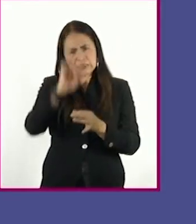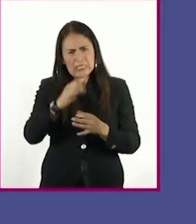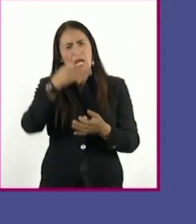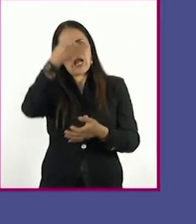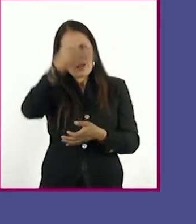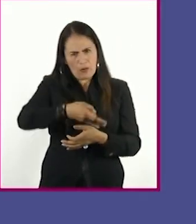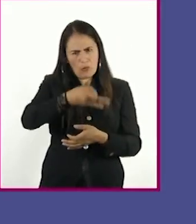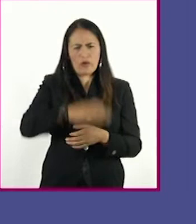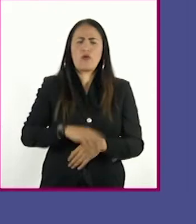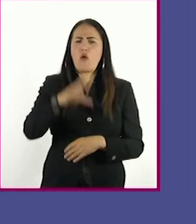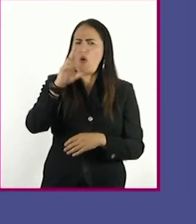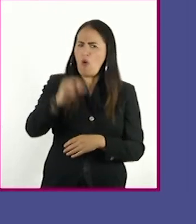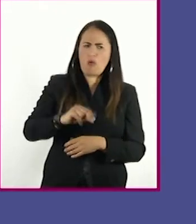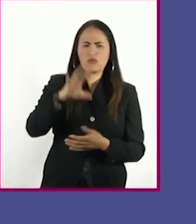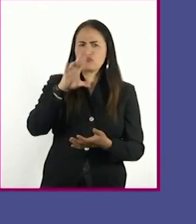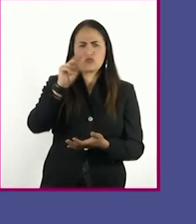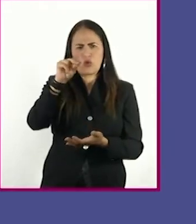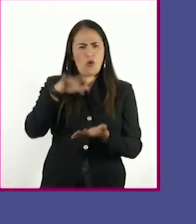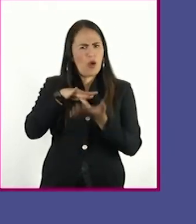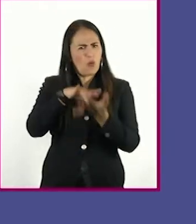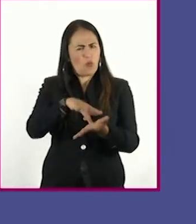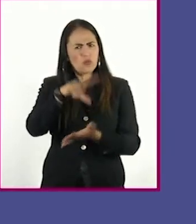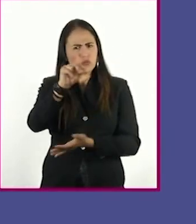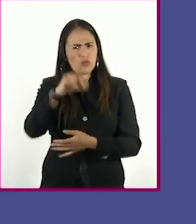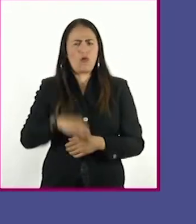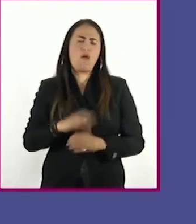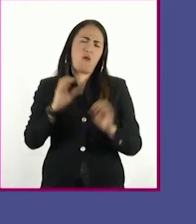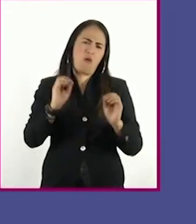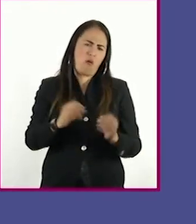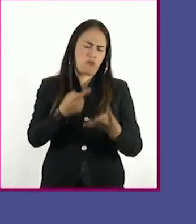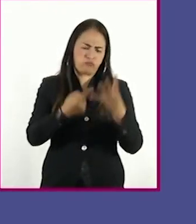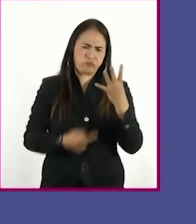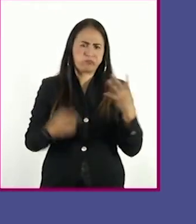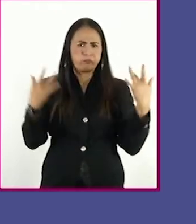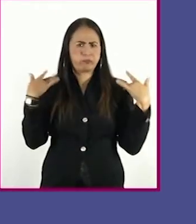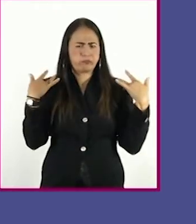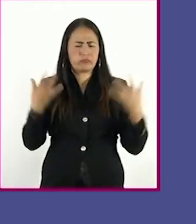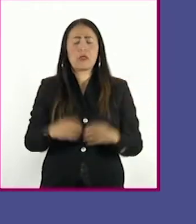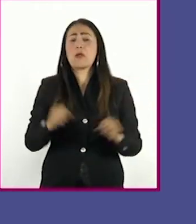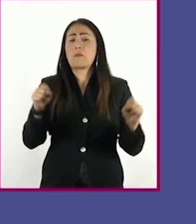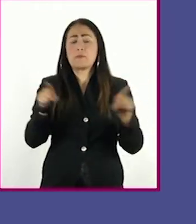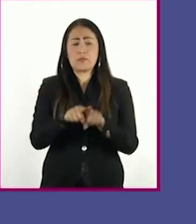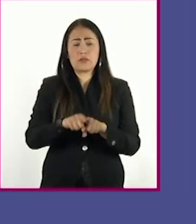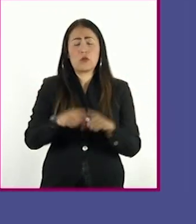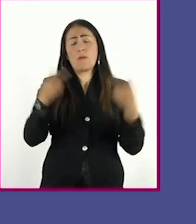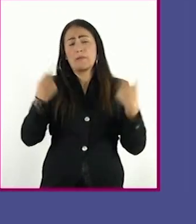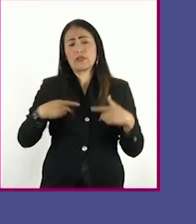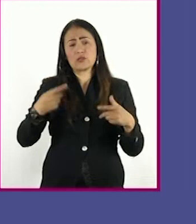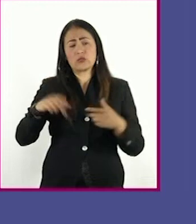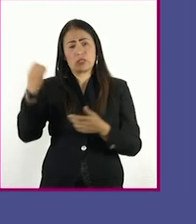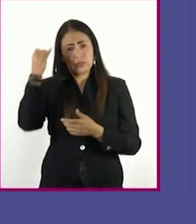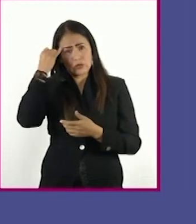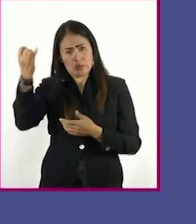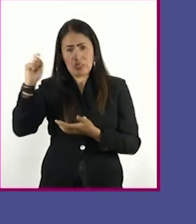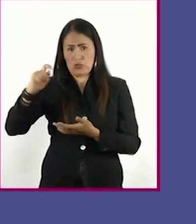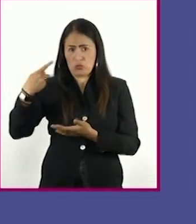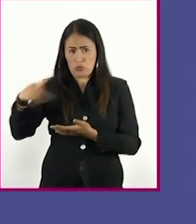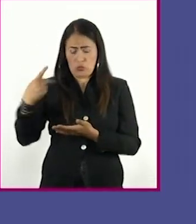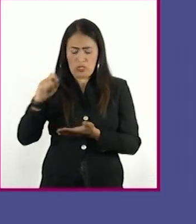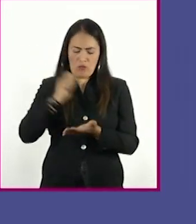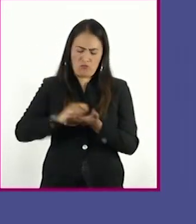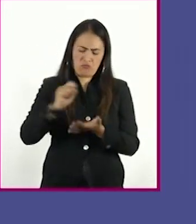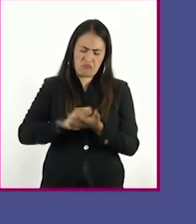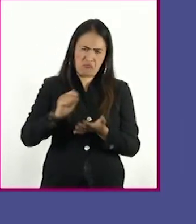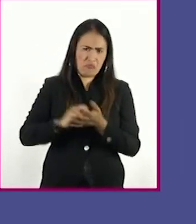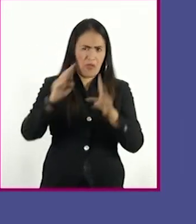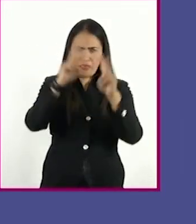ser neutrales o estar en contra. Lo mismo sucede cuando se escribe un texto. Los autores exponen su postura sobre un tema o